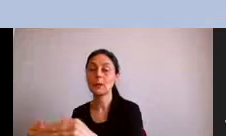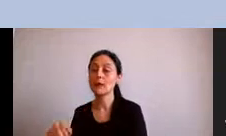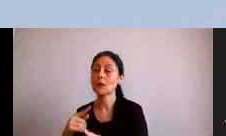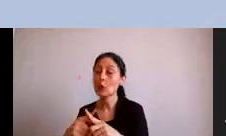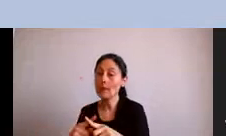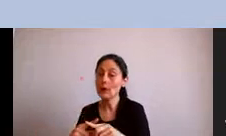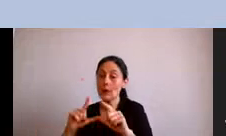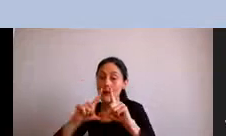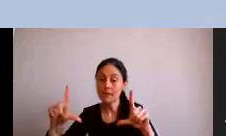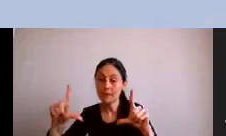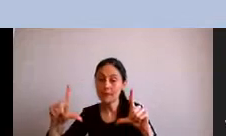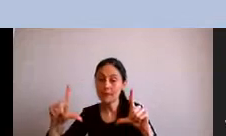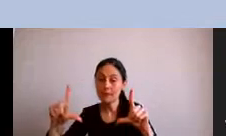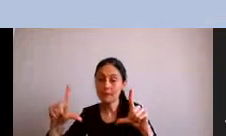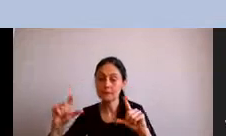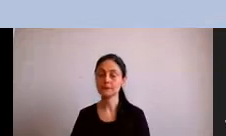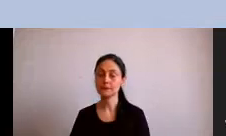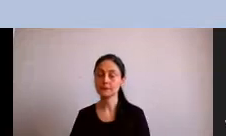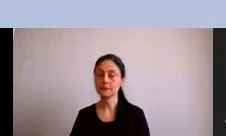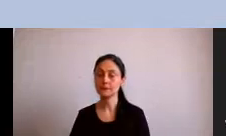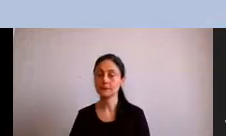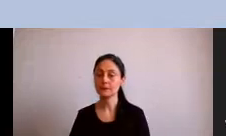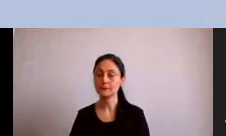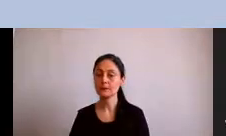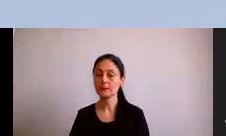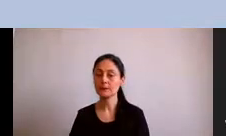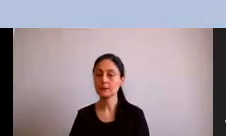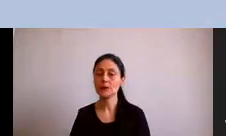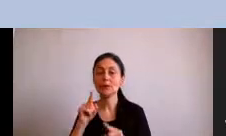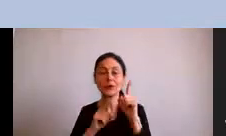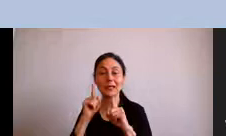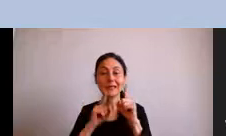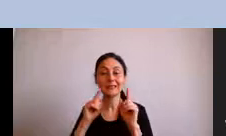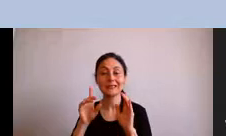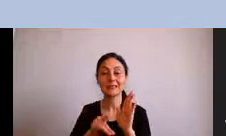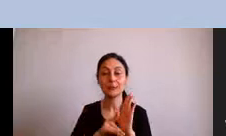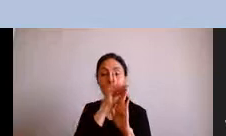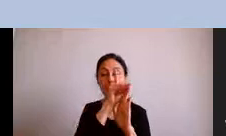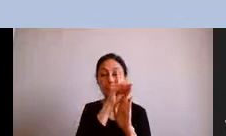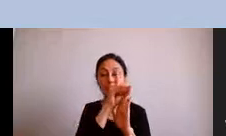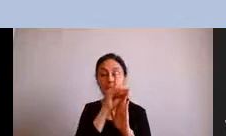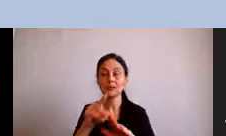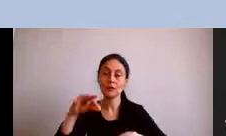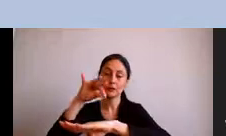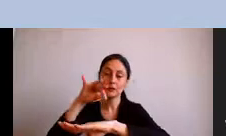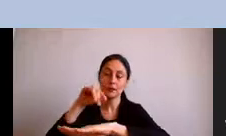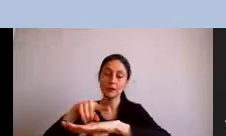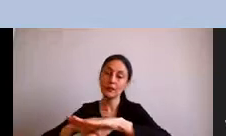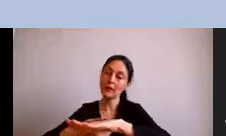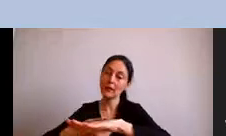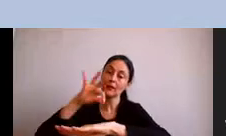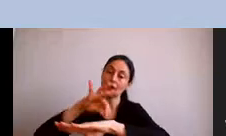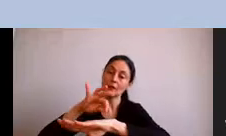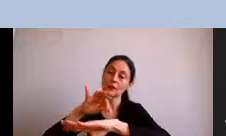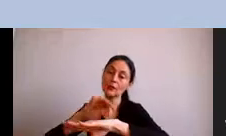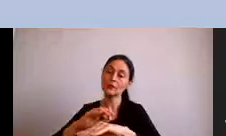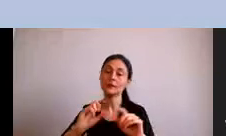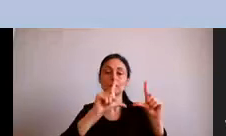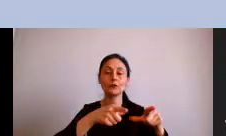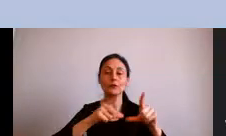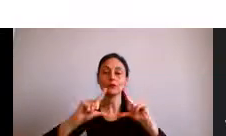como lo son dentro de los exámenes que hoy día desarrolla un tecnólogo médico del área de imagenología y física